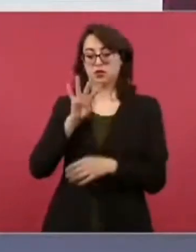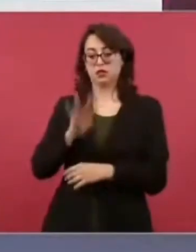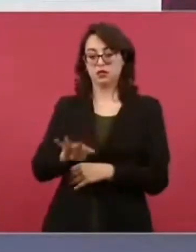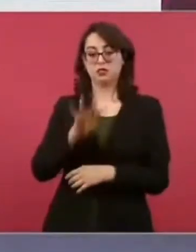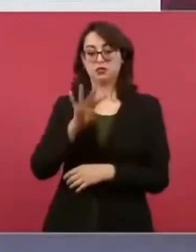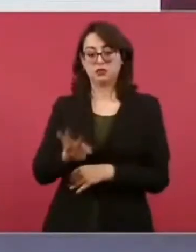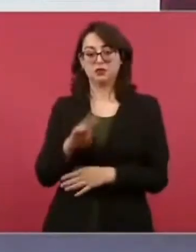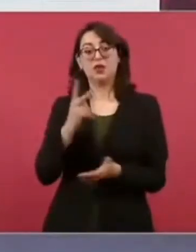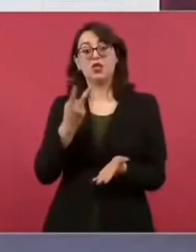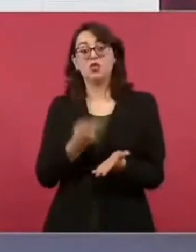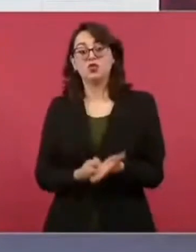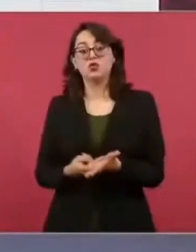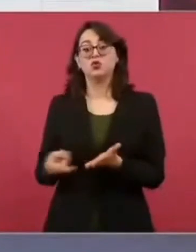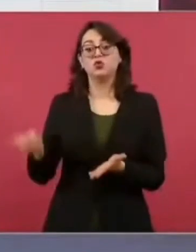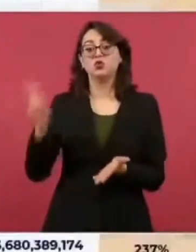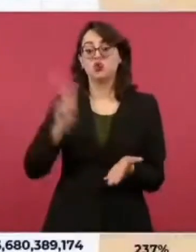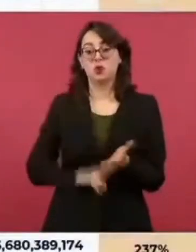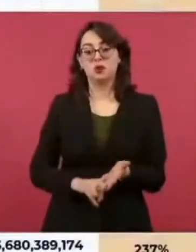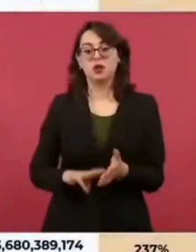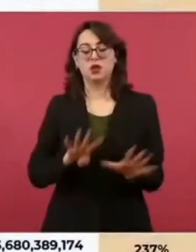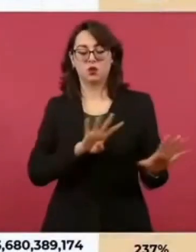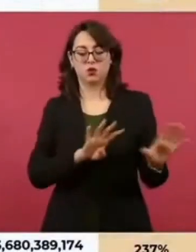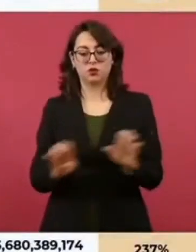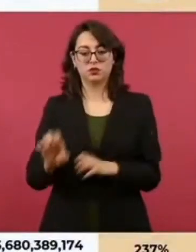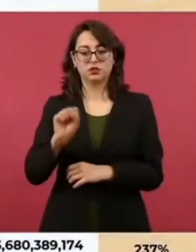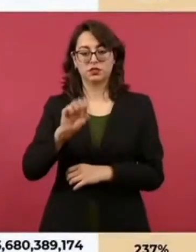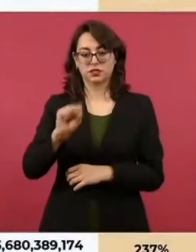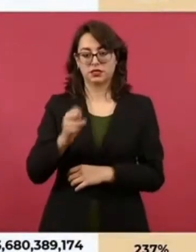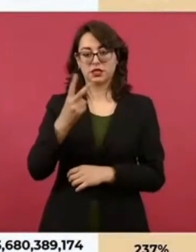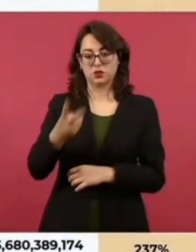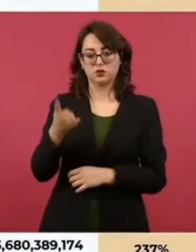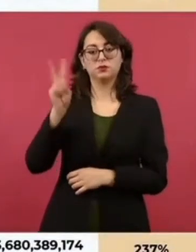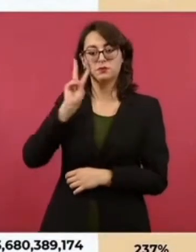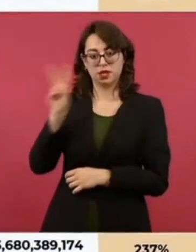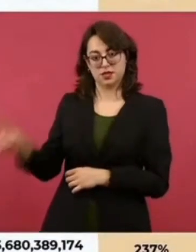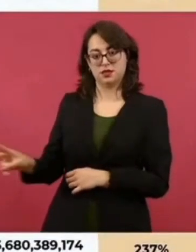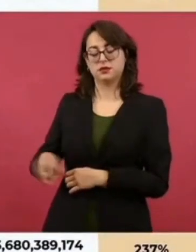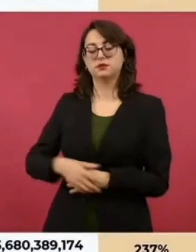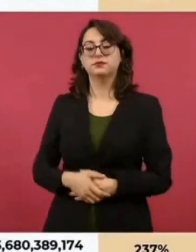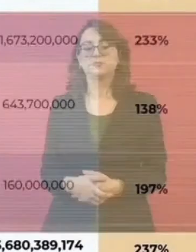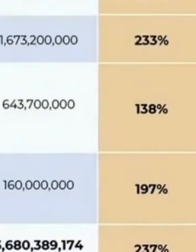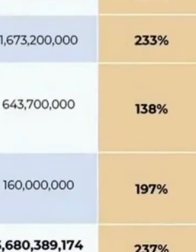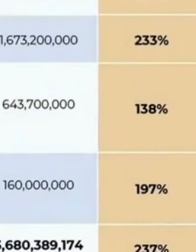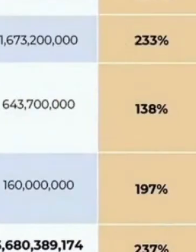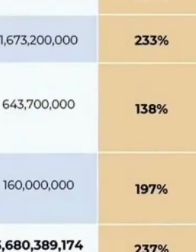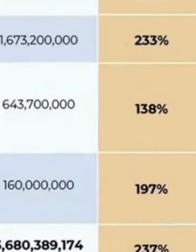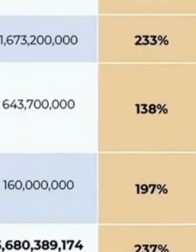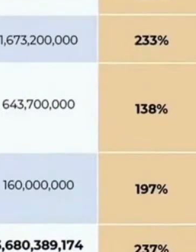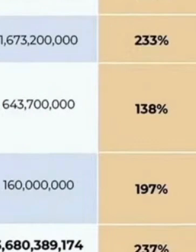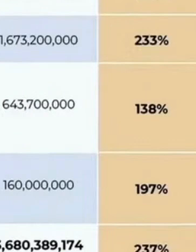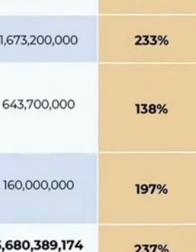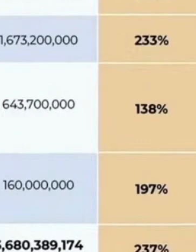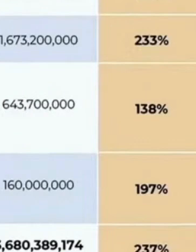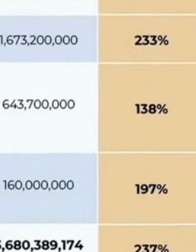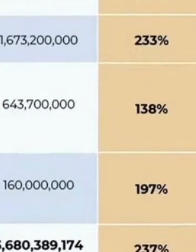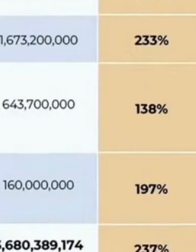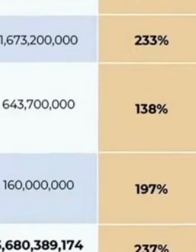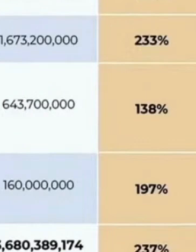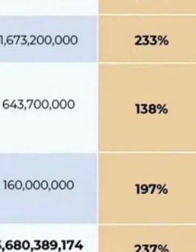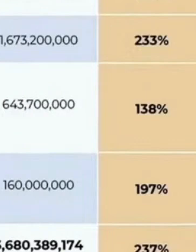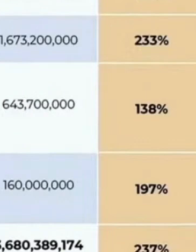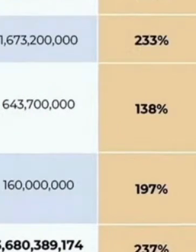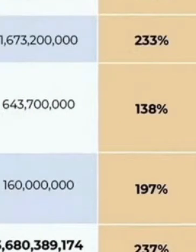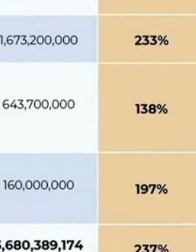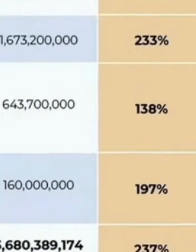casi al doble en el 19 cuatrocientos sesenta y dos se redujo trescientos